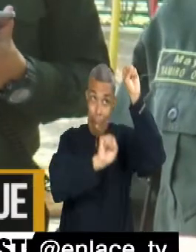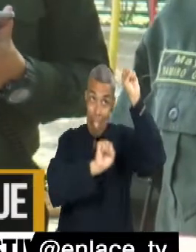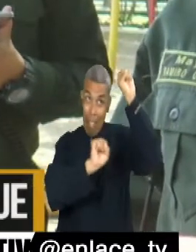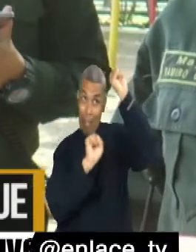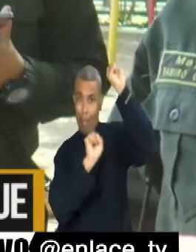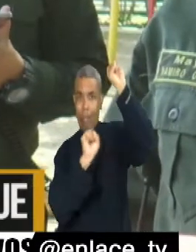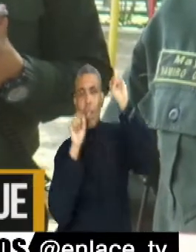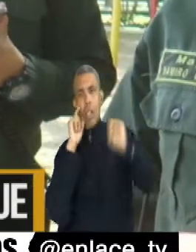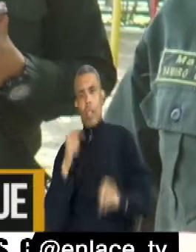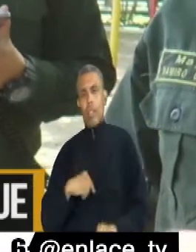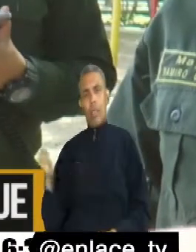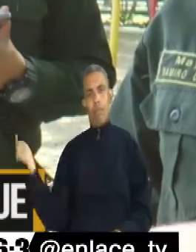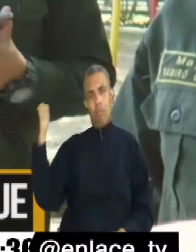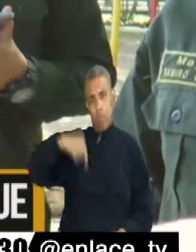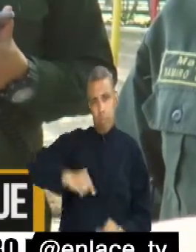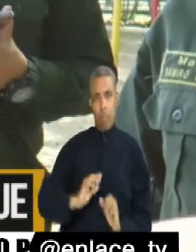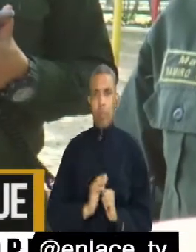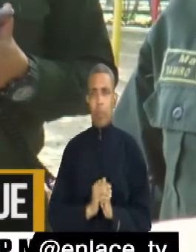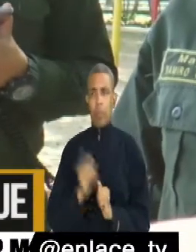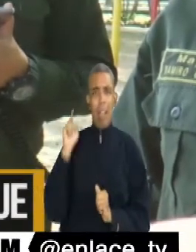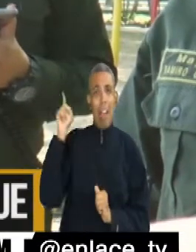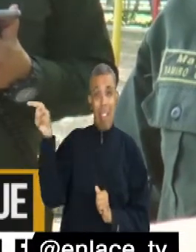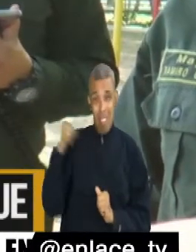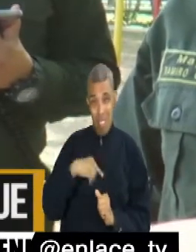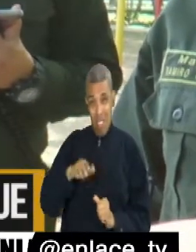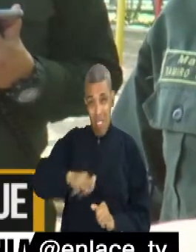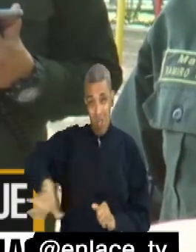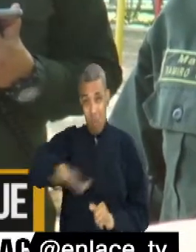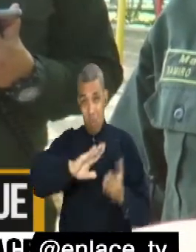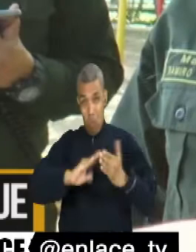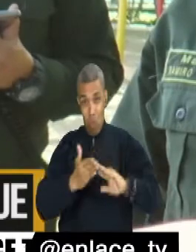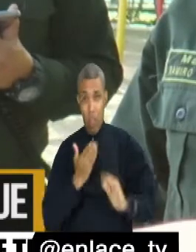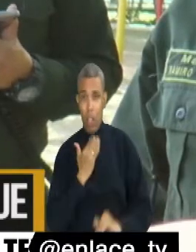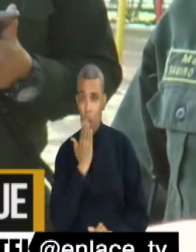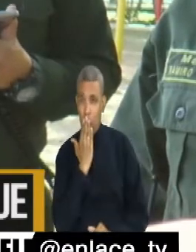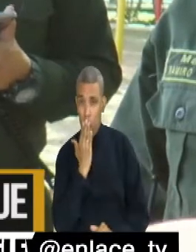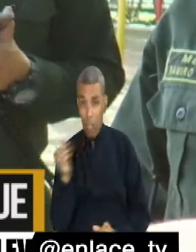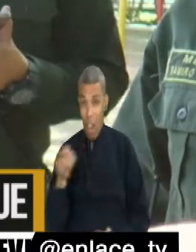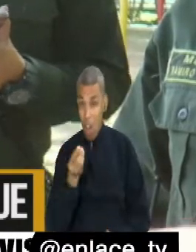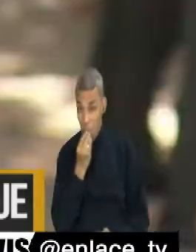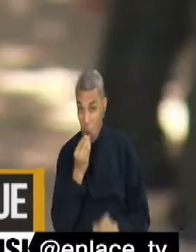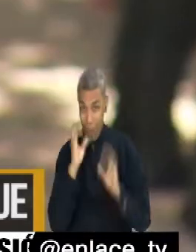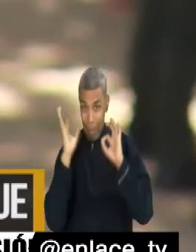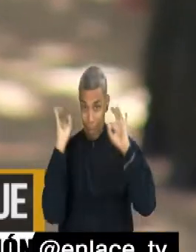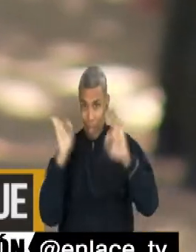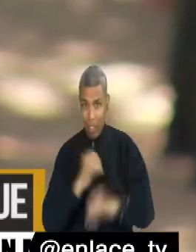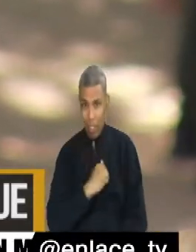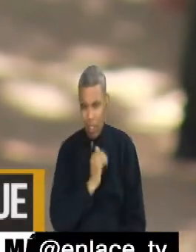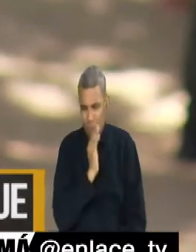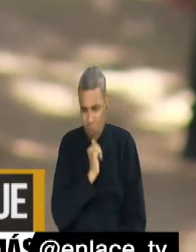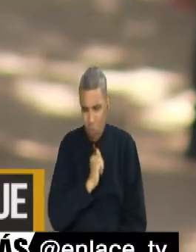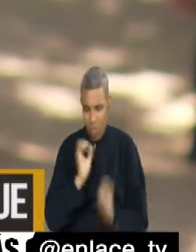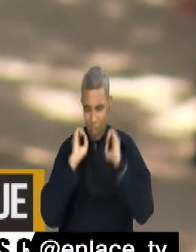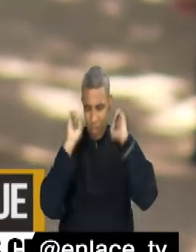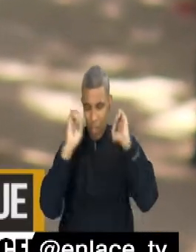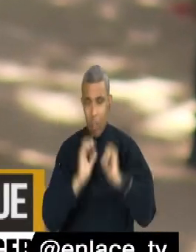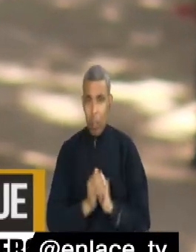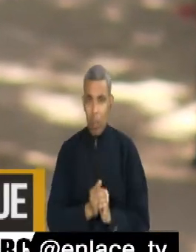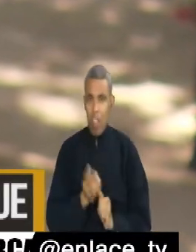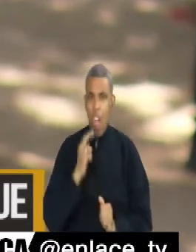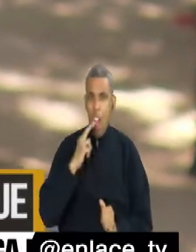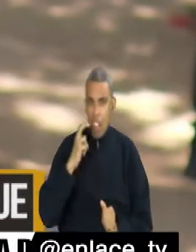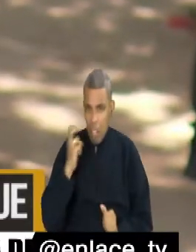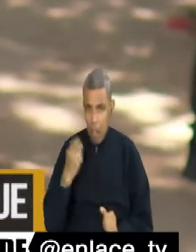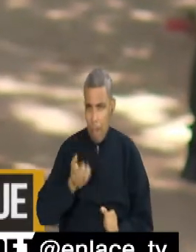hay carne, ni pescado, ni lo que vea aquí. Y cuando aquí